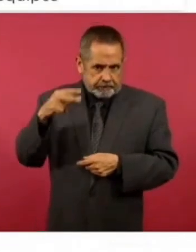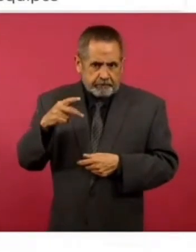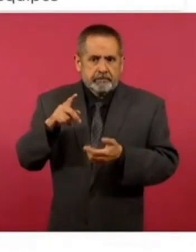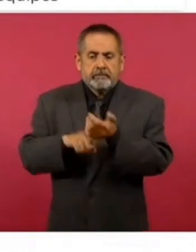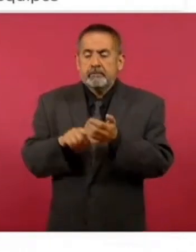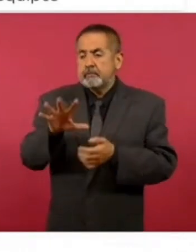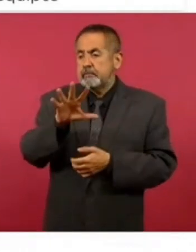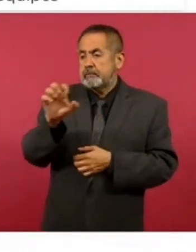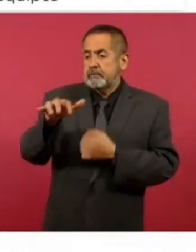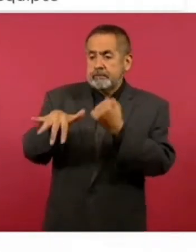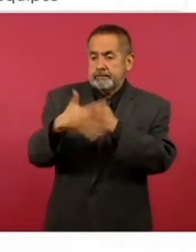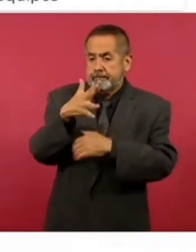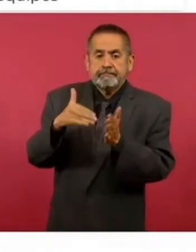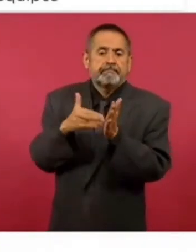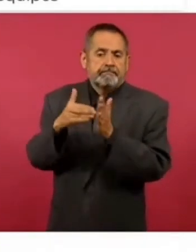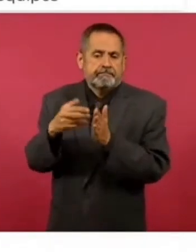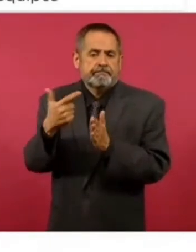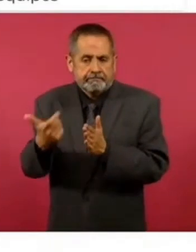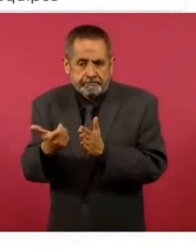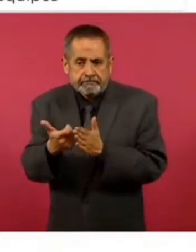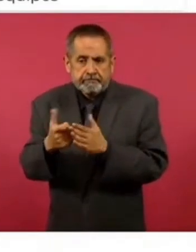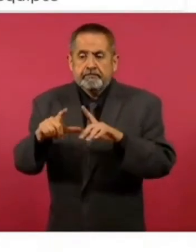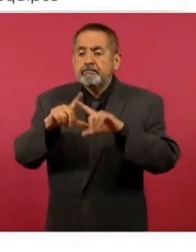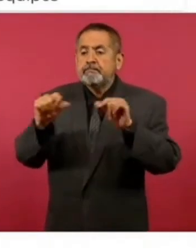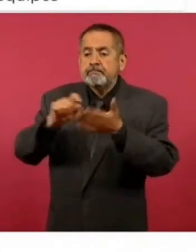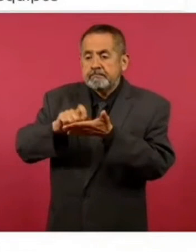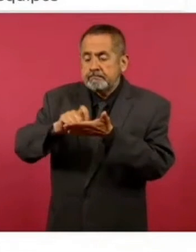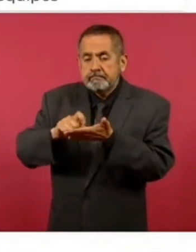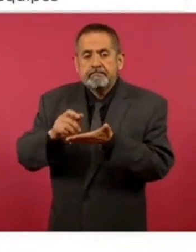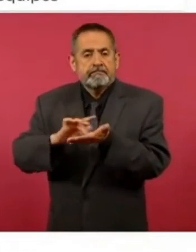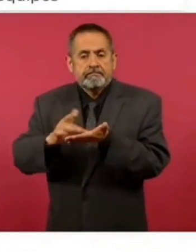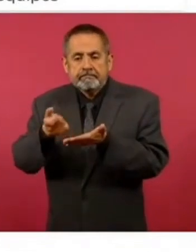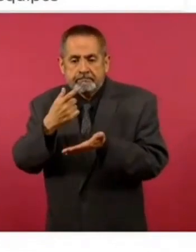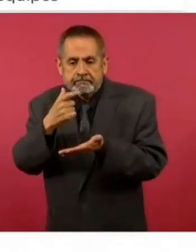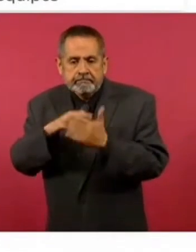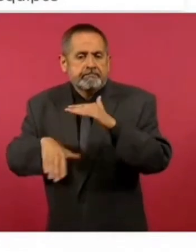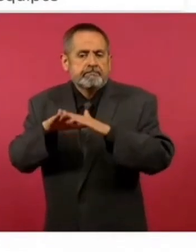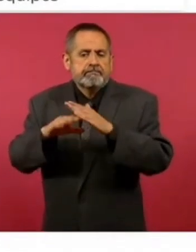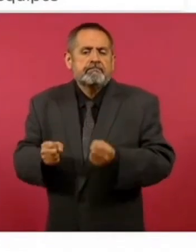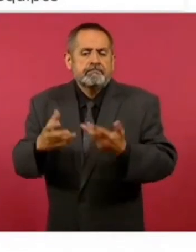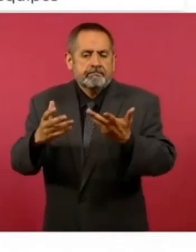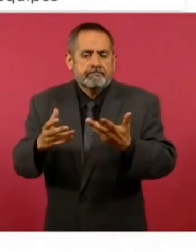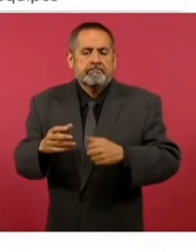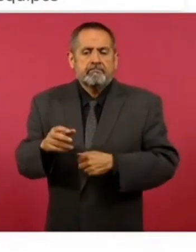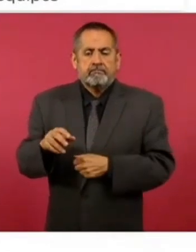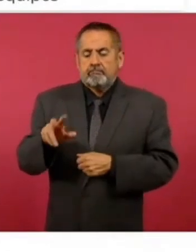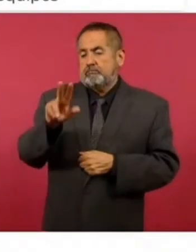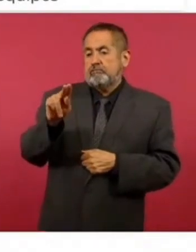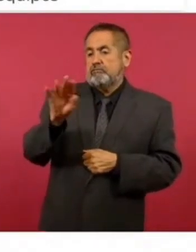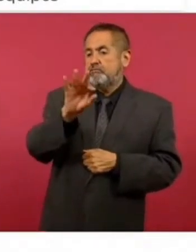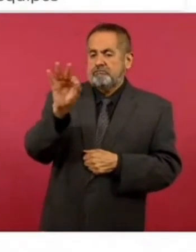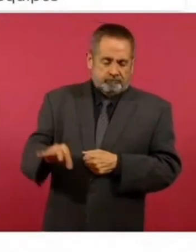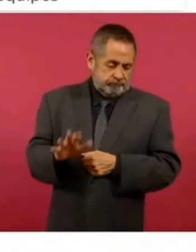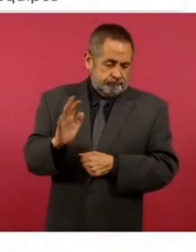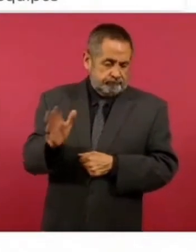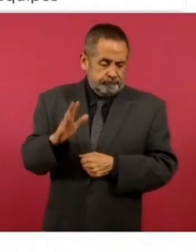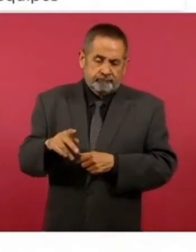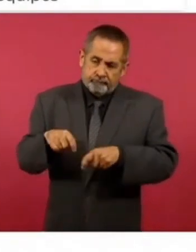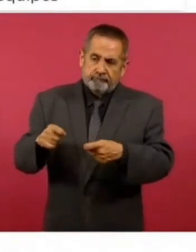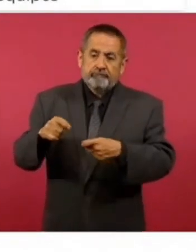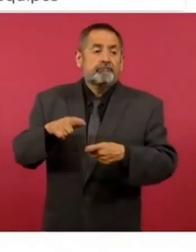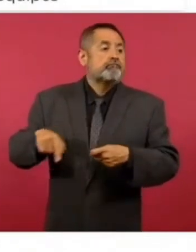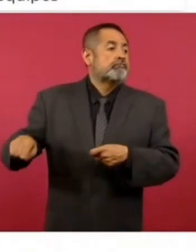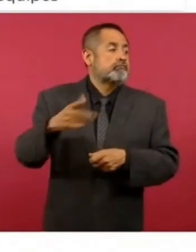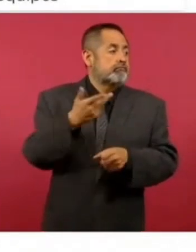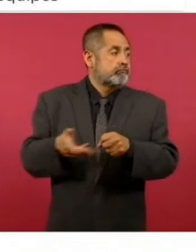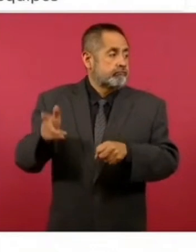de 515 millones de pesos y el abasto de medicamentos está registrando un 80% en los hospitales de Veracruz.